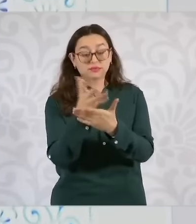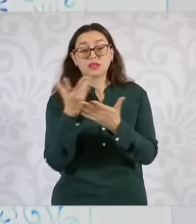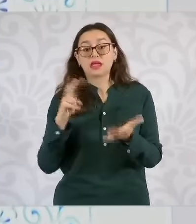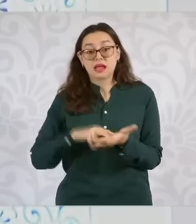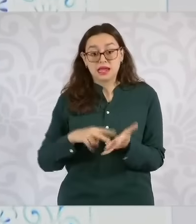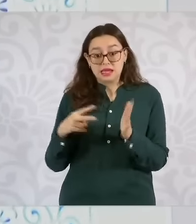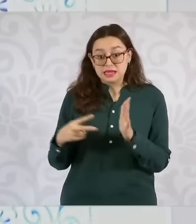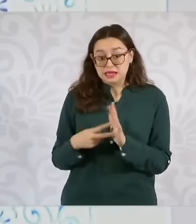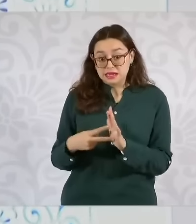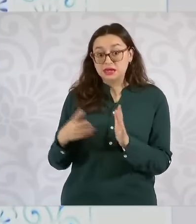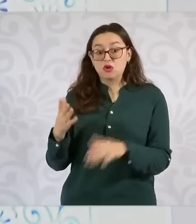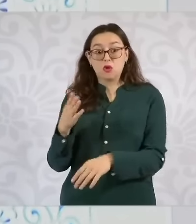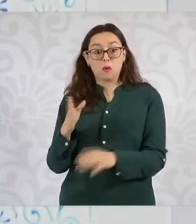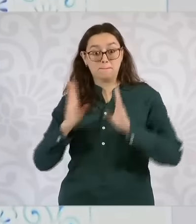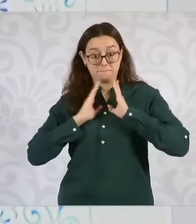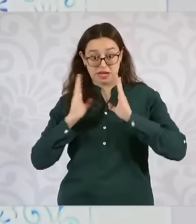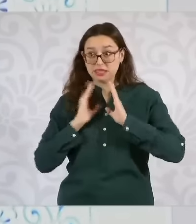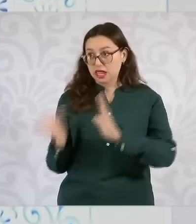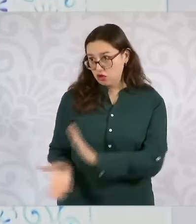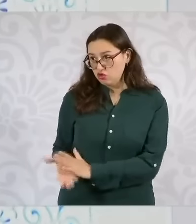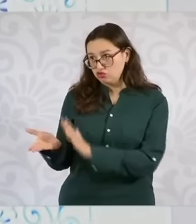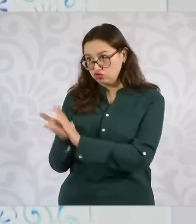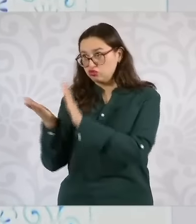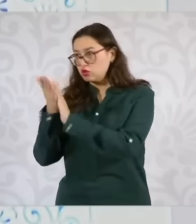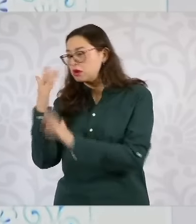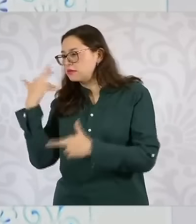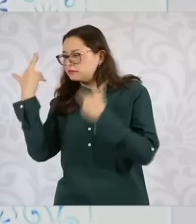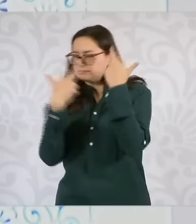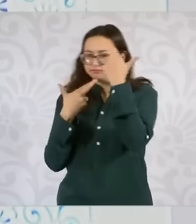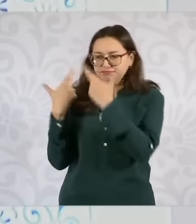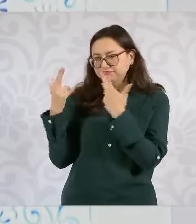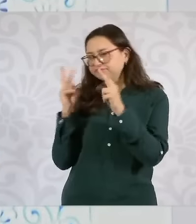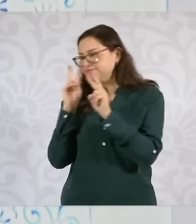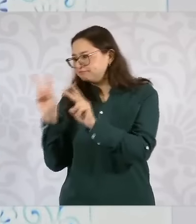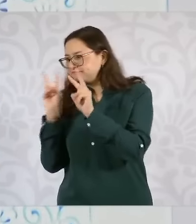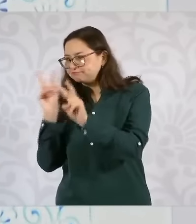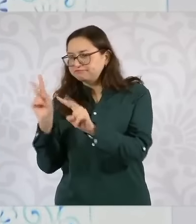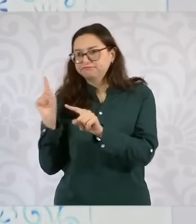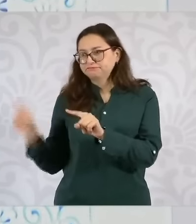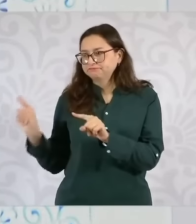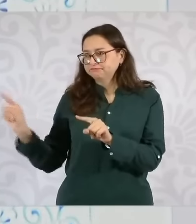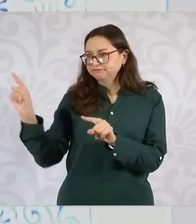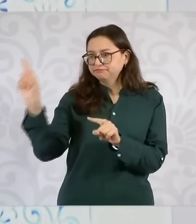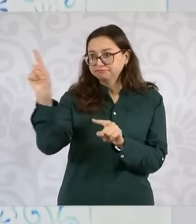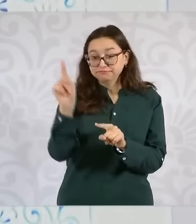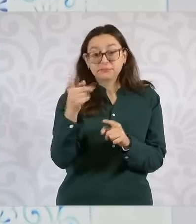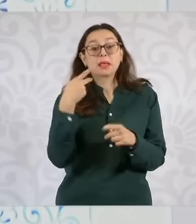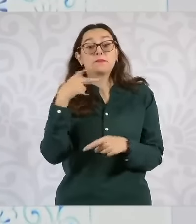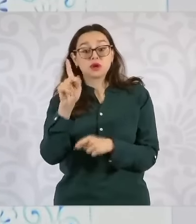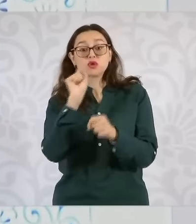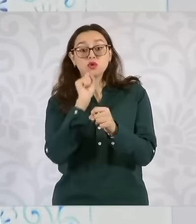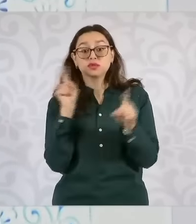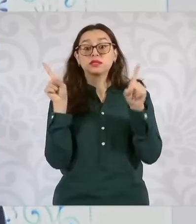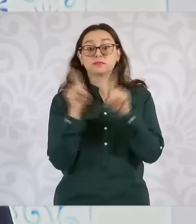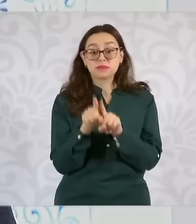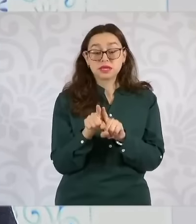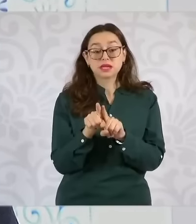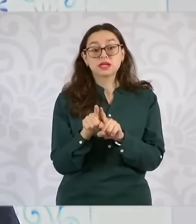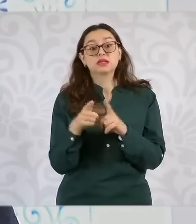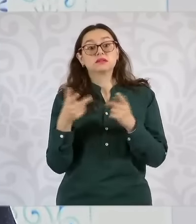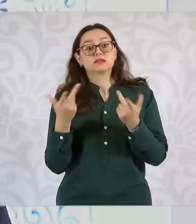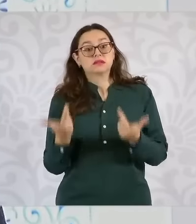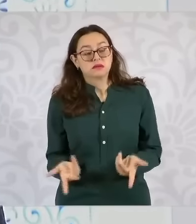civiles, perdón, de los ingenieros militares, que están ayudándonos en varias obras, sino también a hablar